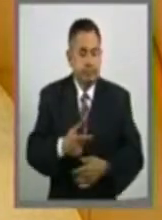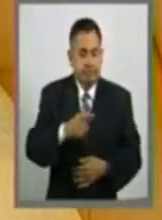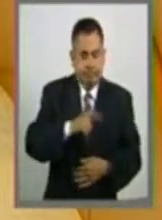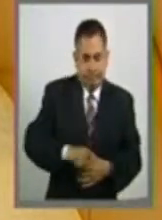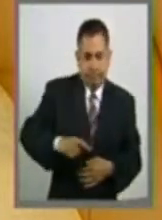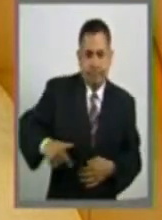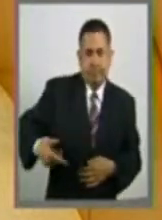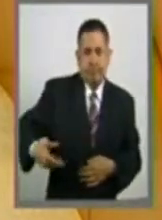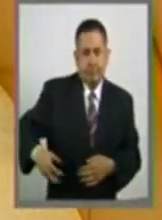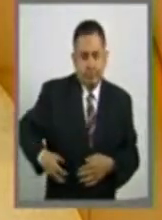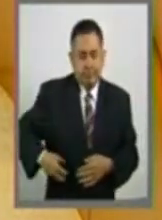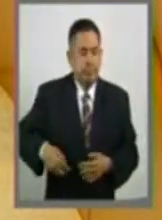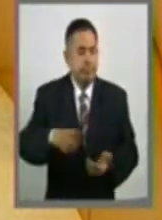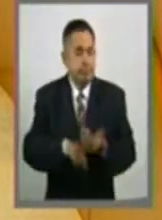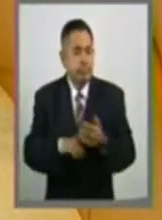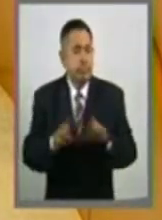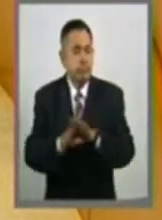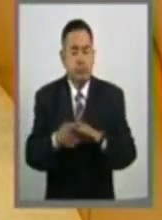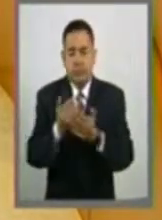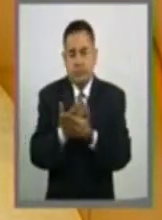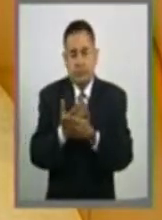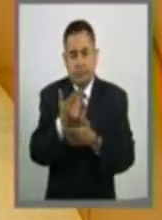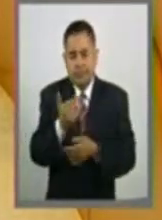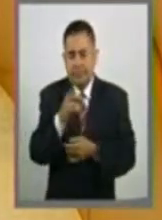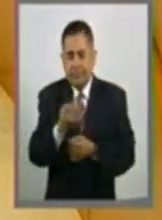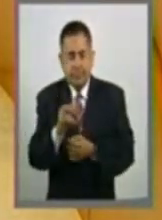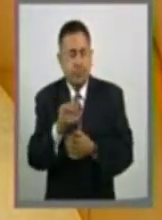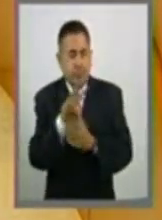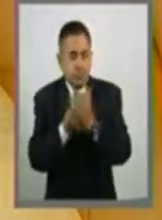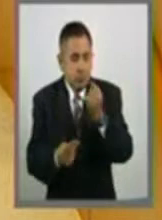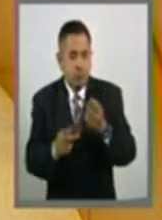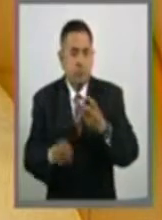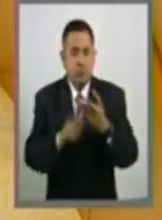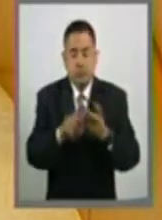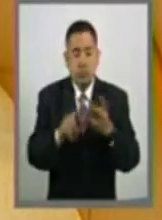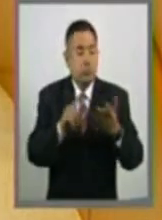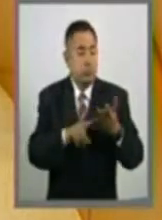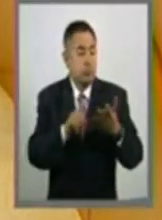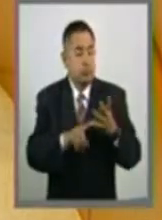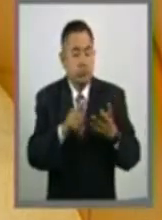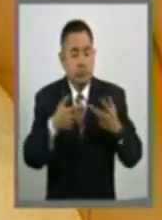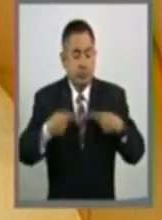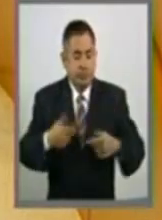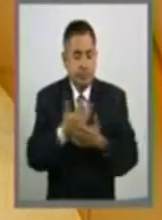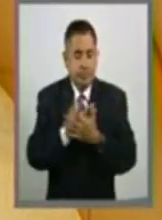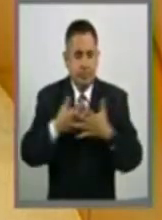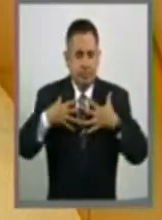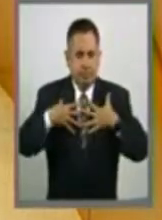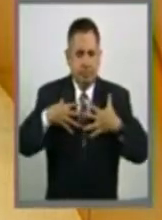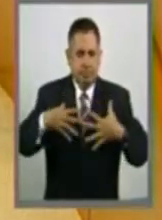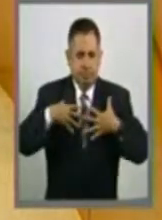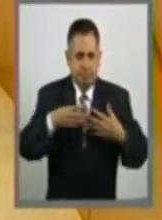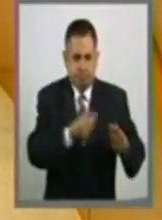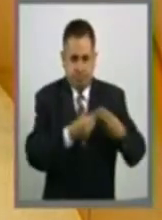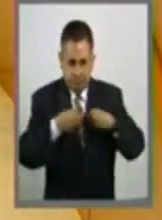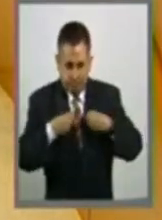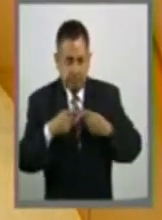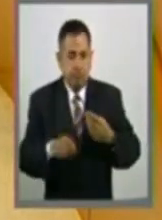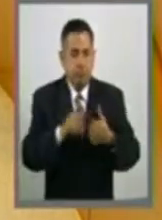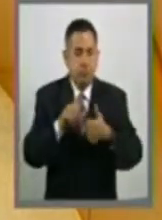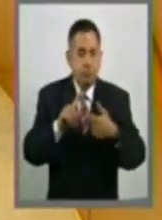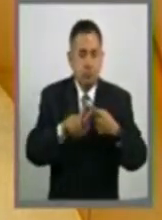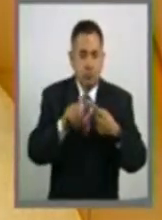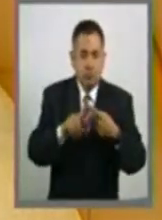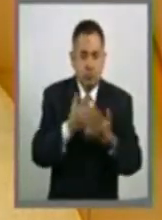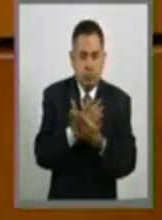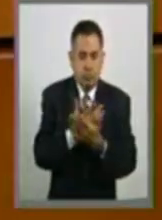páncreas, 2 en espera de hígado, riñón, 1 en espera de trasplante de pulmón y 1 en espera de